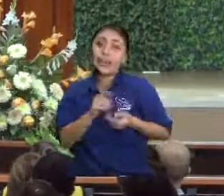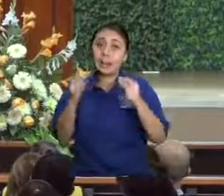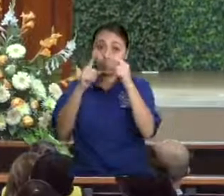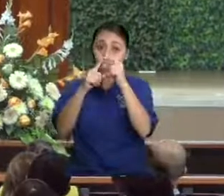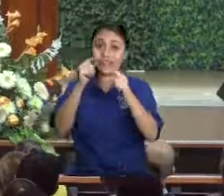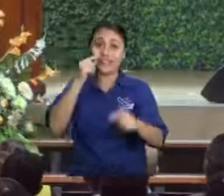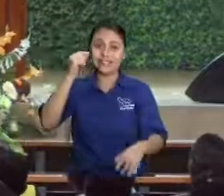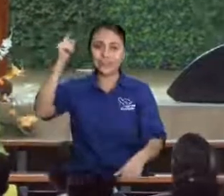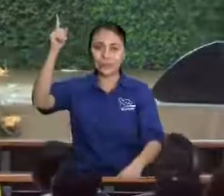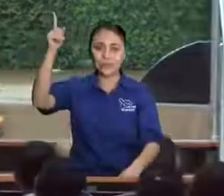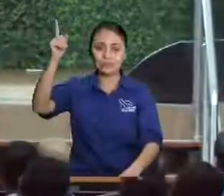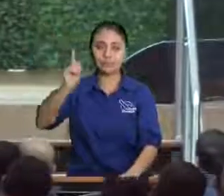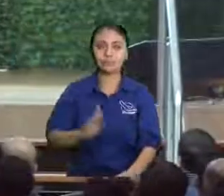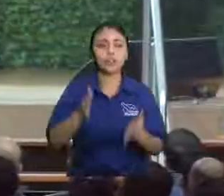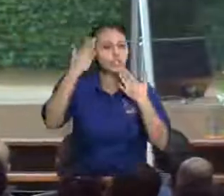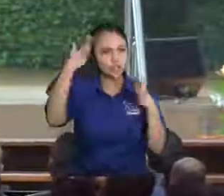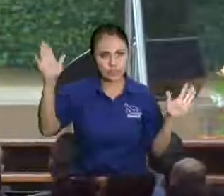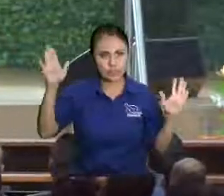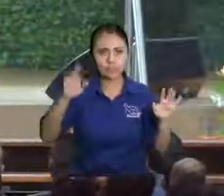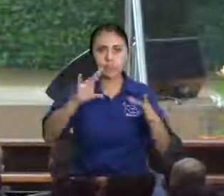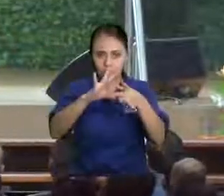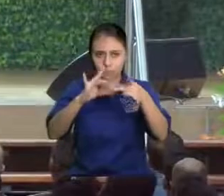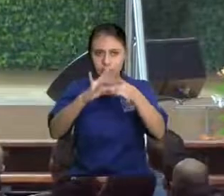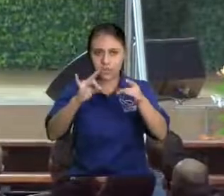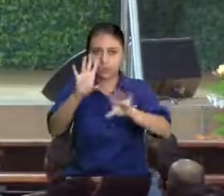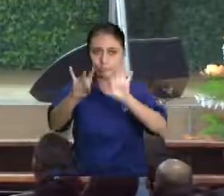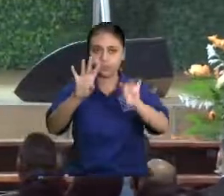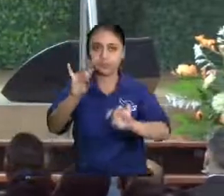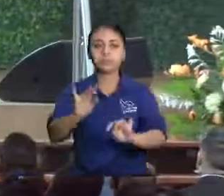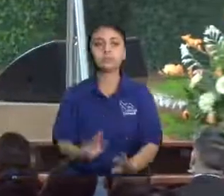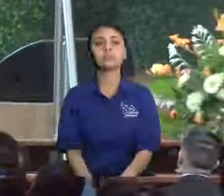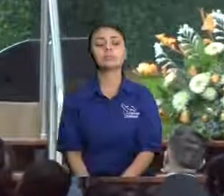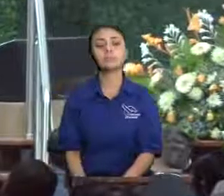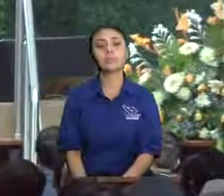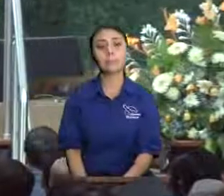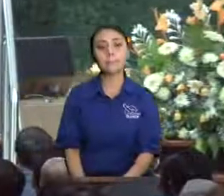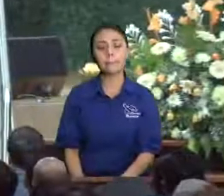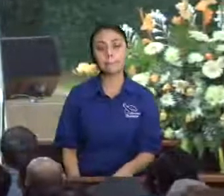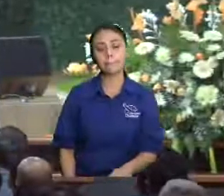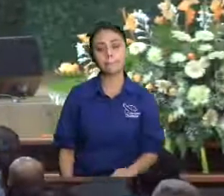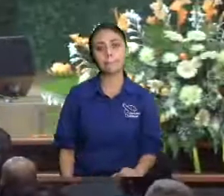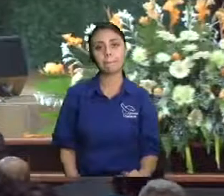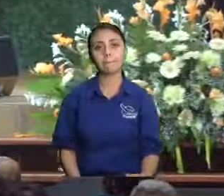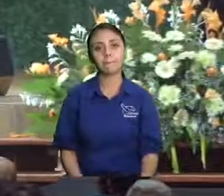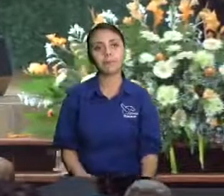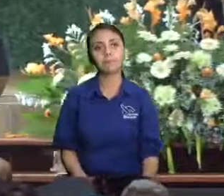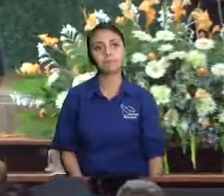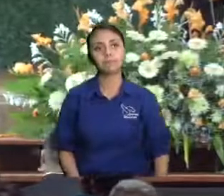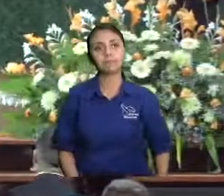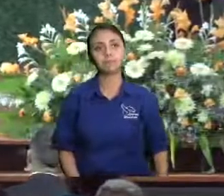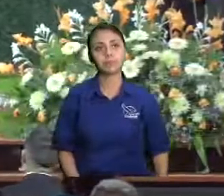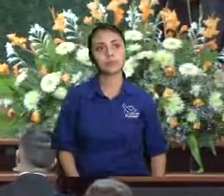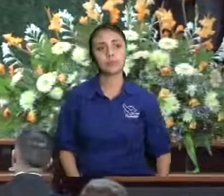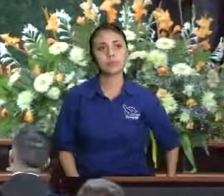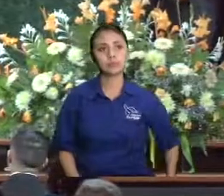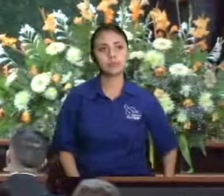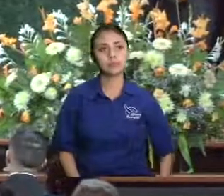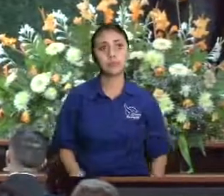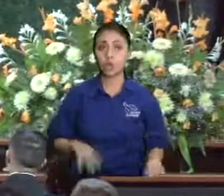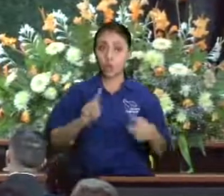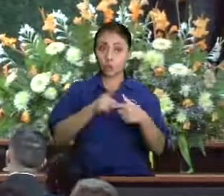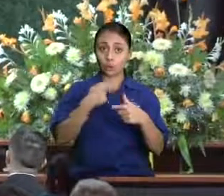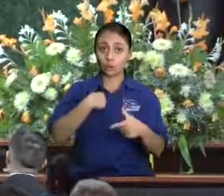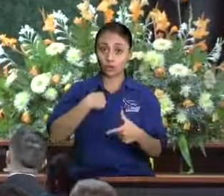Déjeme contarle algo. Yo no sé si a usted le pasó eso, pero a mí sí me pasó. Yo, bueno, la primaria yo la hice en